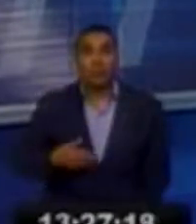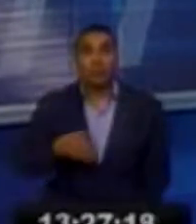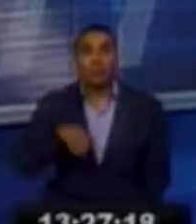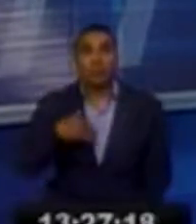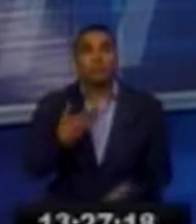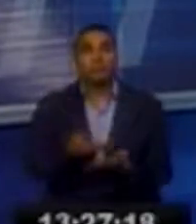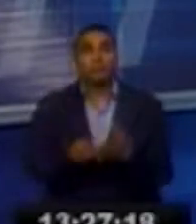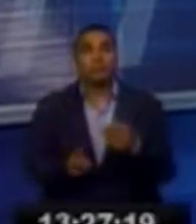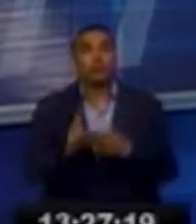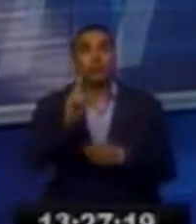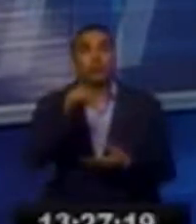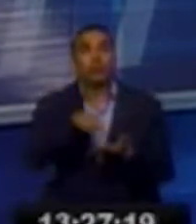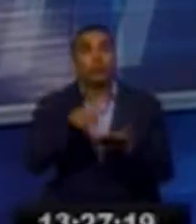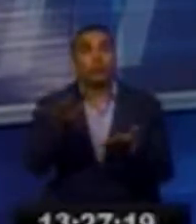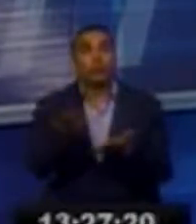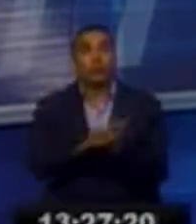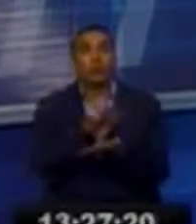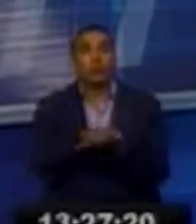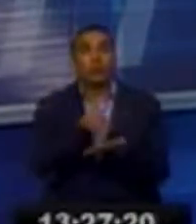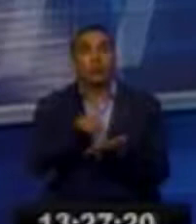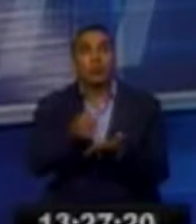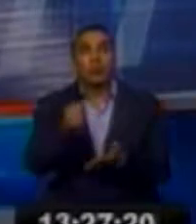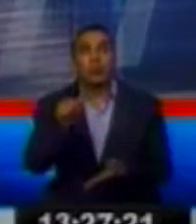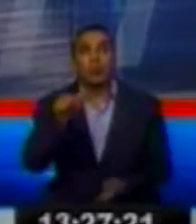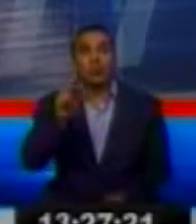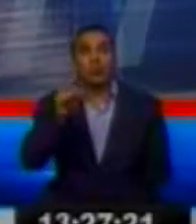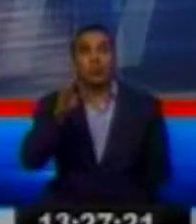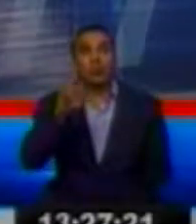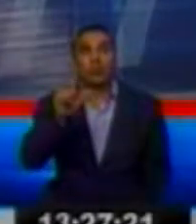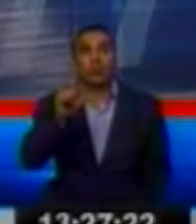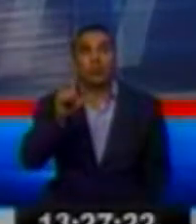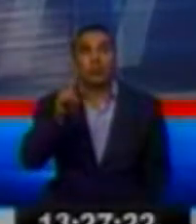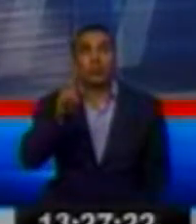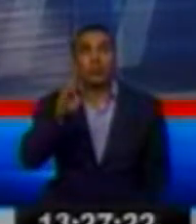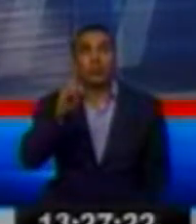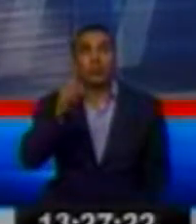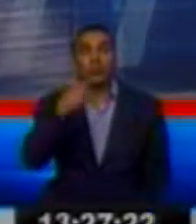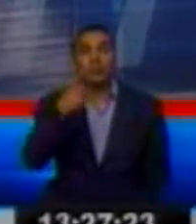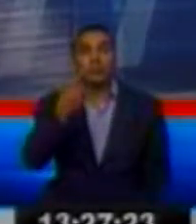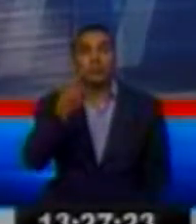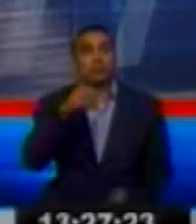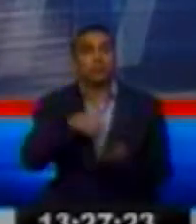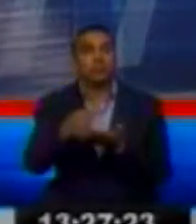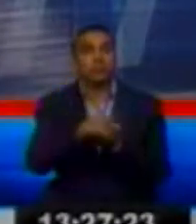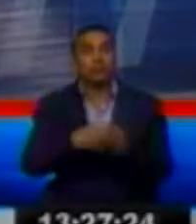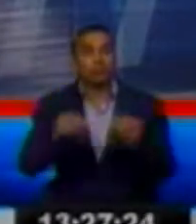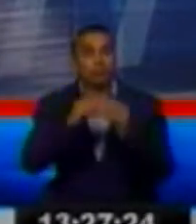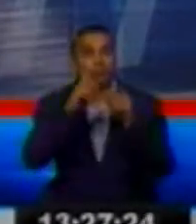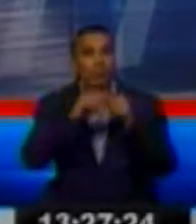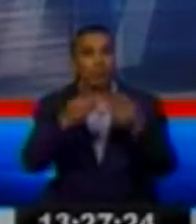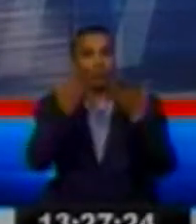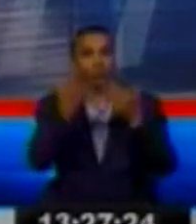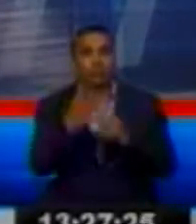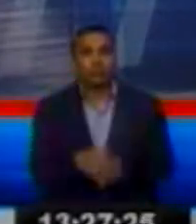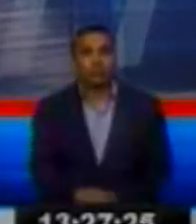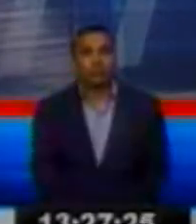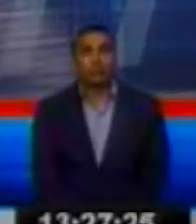en la inauguración de una escuela en Santa Lucía, provincia del Guayas. José Luis Calderón tiene el informe. Muy buenas tardes.